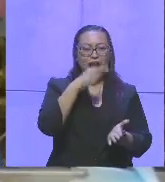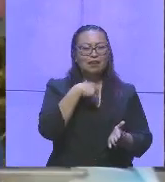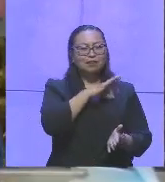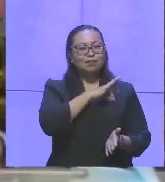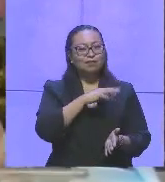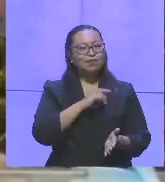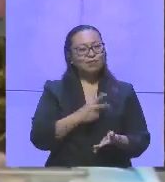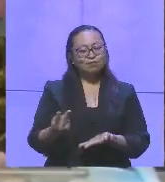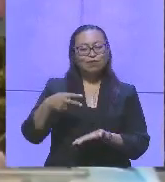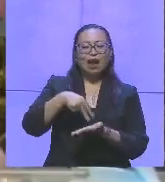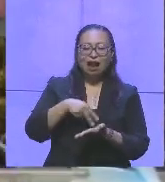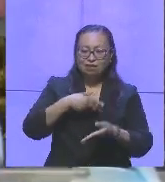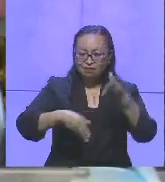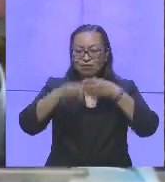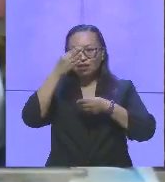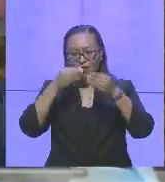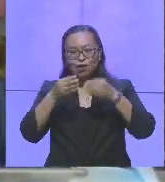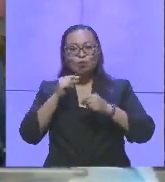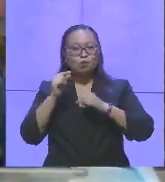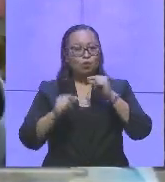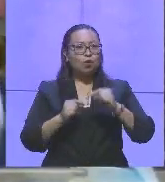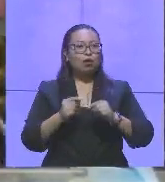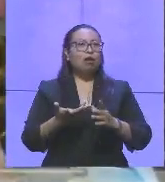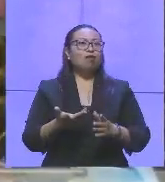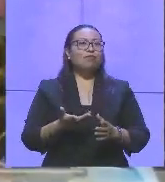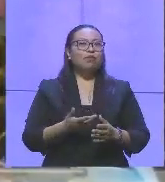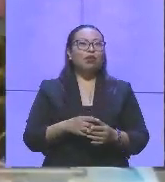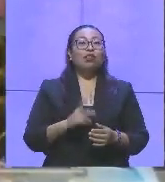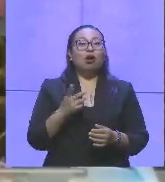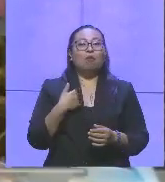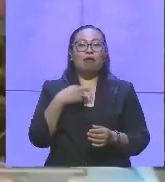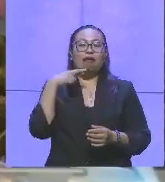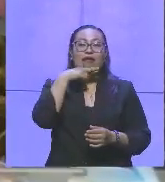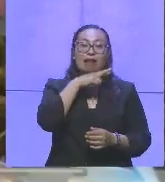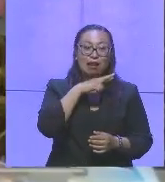fue puliendo piedra, ¿no? El escenario todavía no era